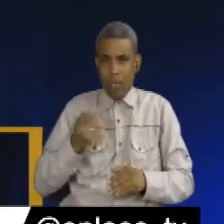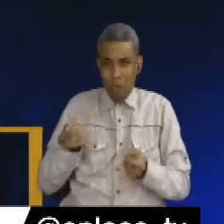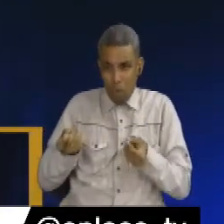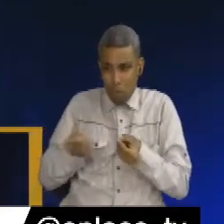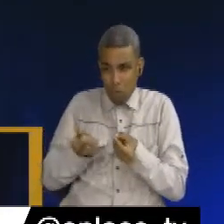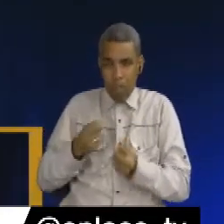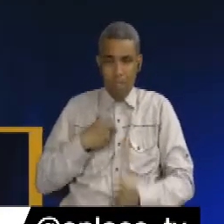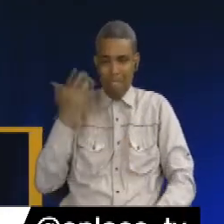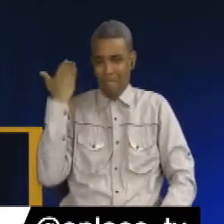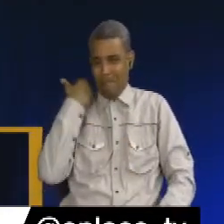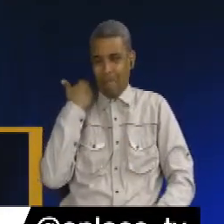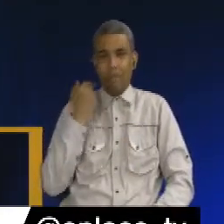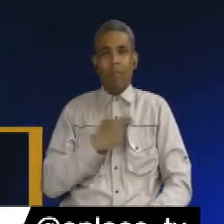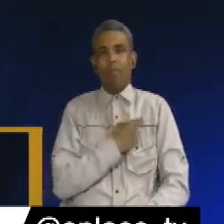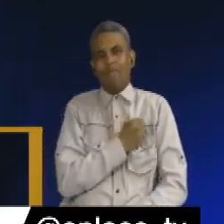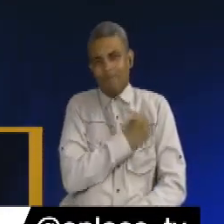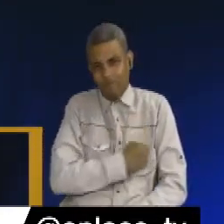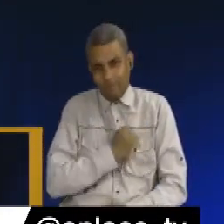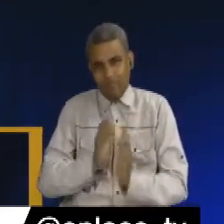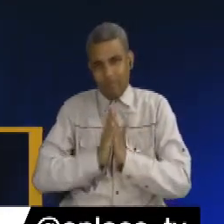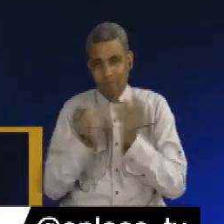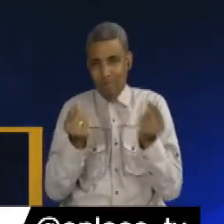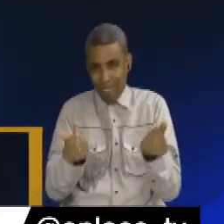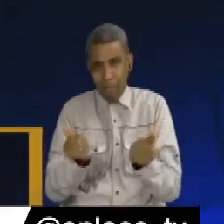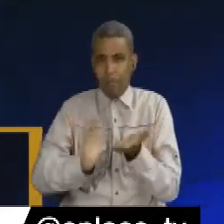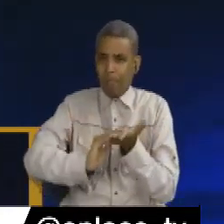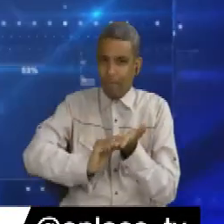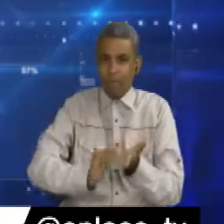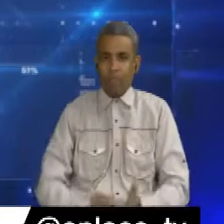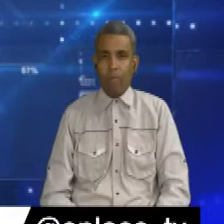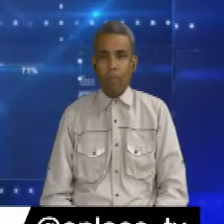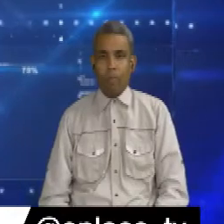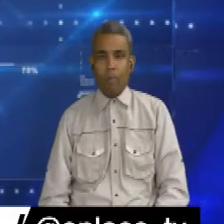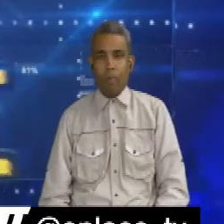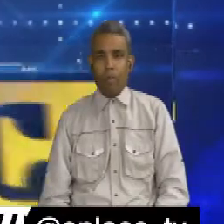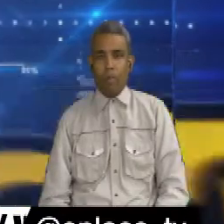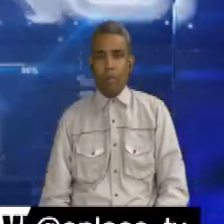zona piden intervención de inmediato para esta problemática.